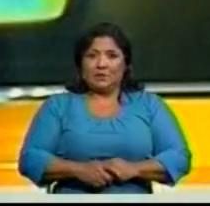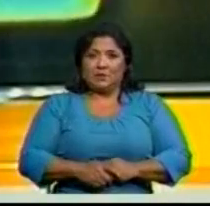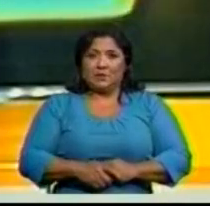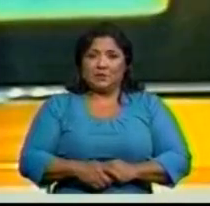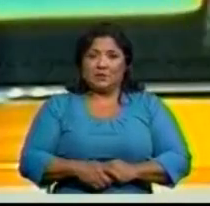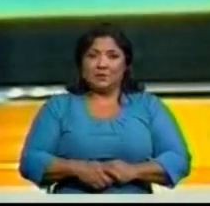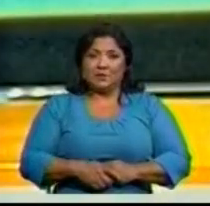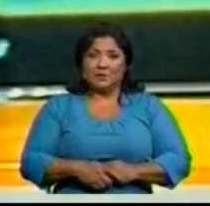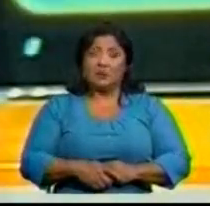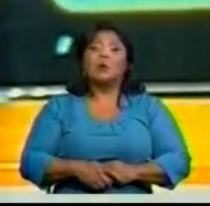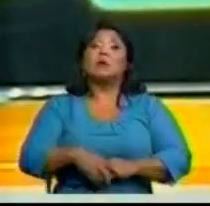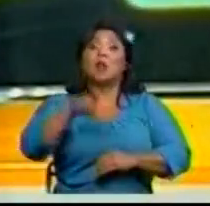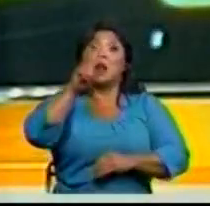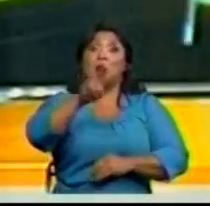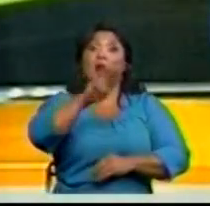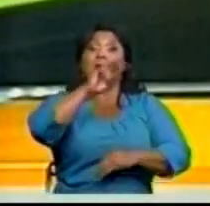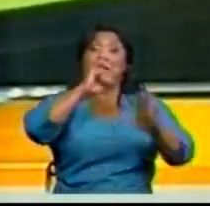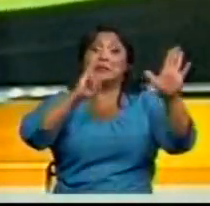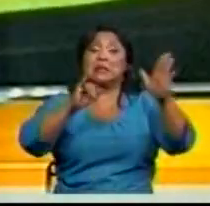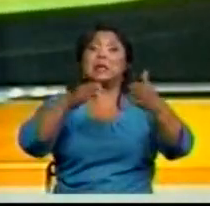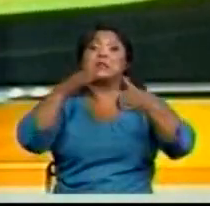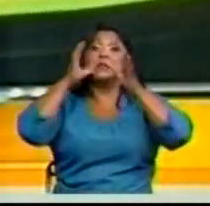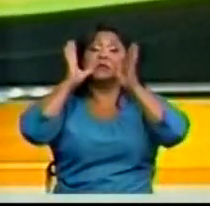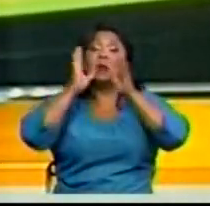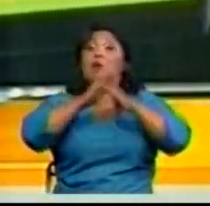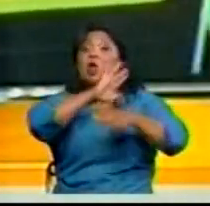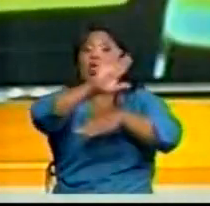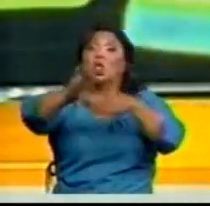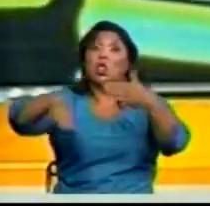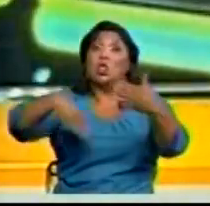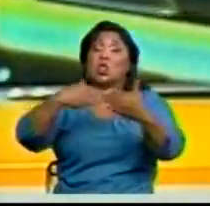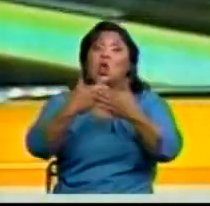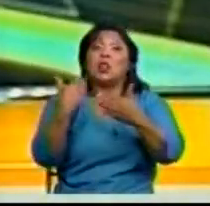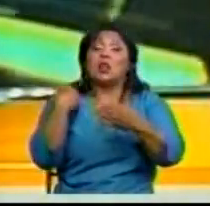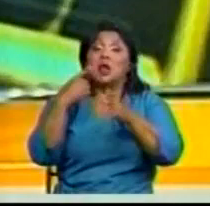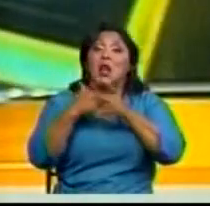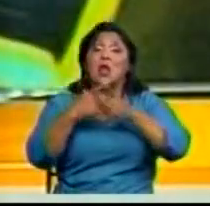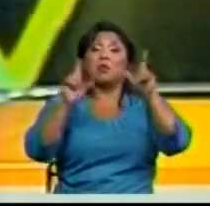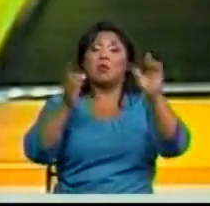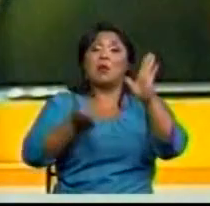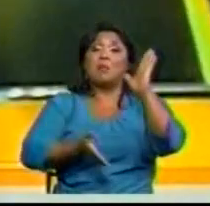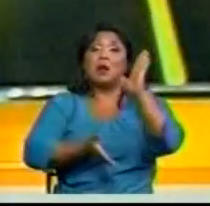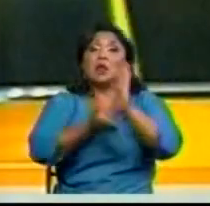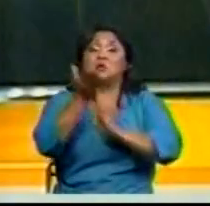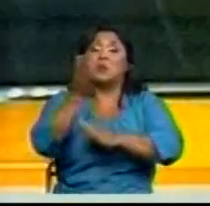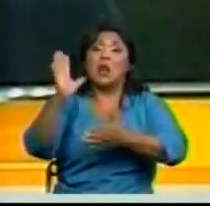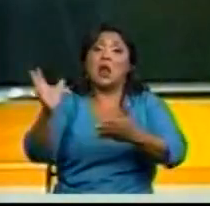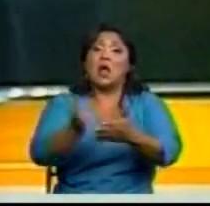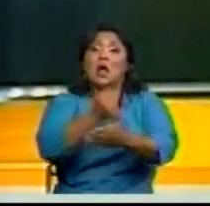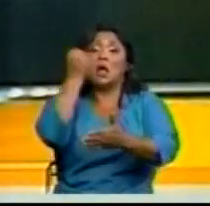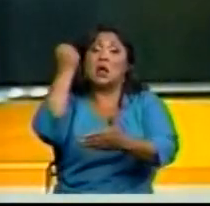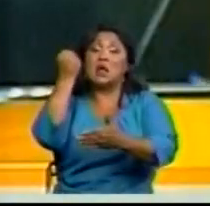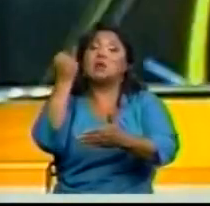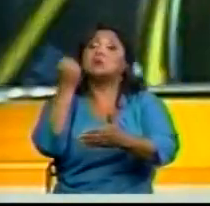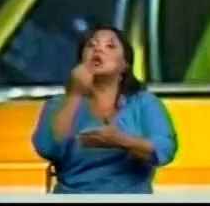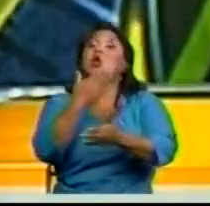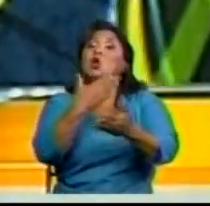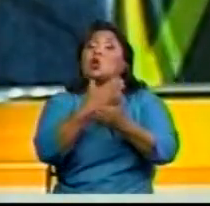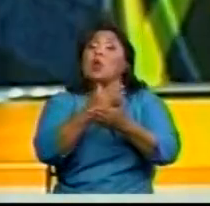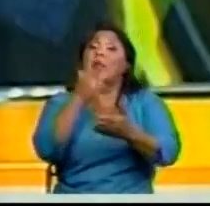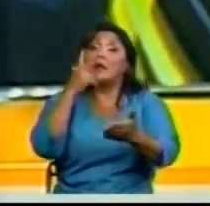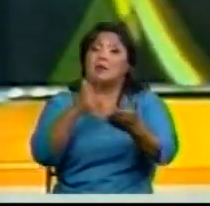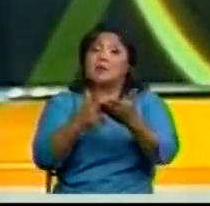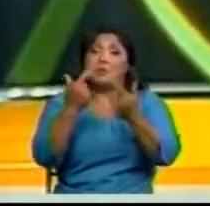desde el 26 de diciembre las comercializadoras tienen libertad para elevar el margen de ganancia por los ajustes en la